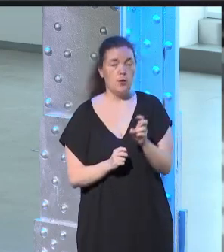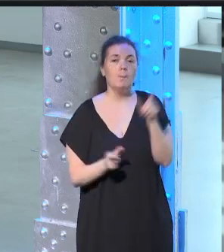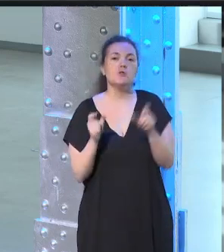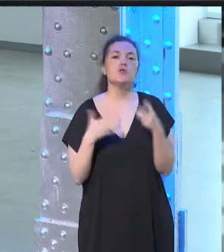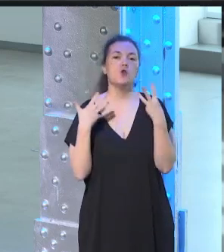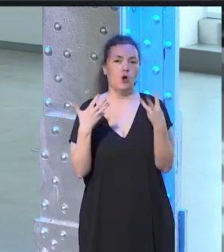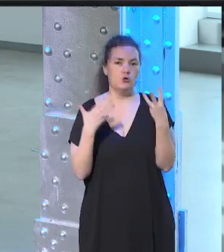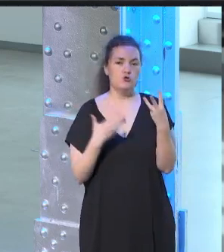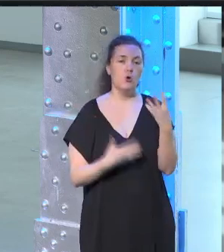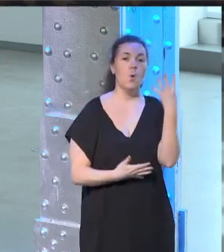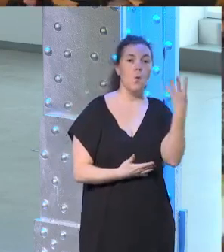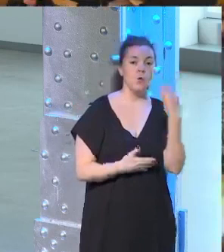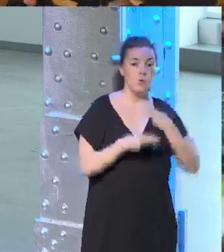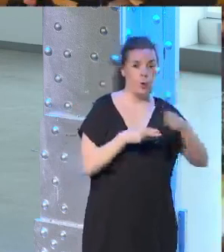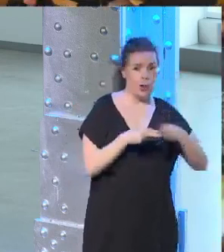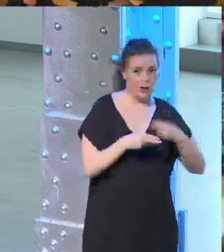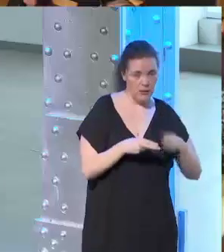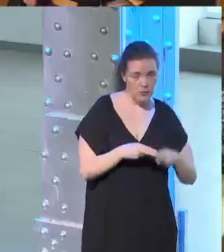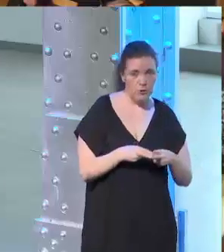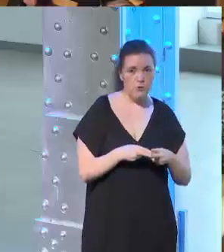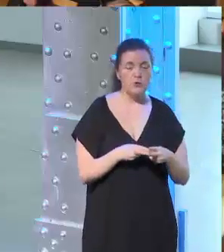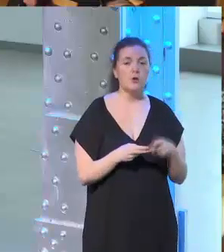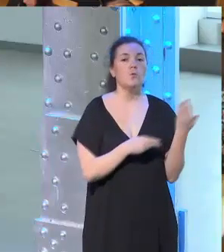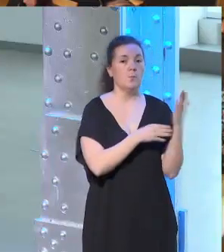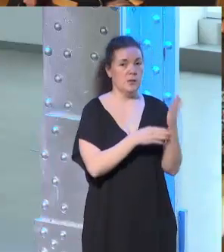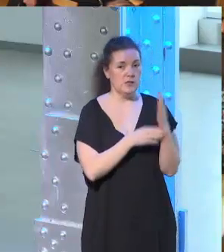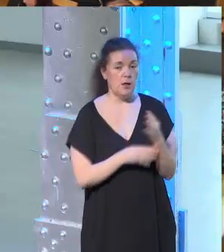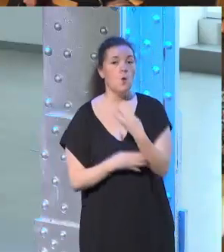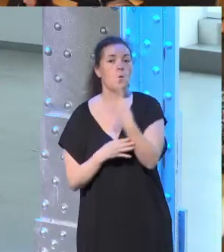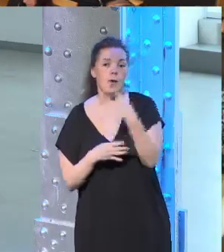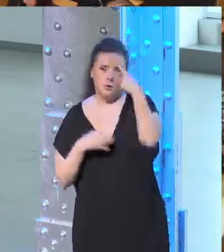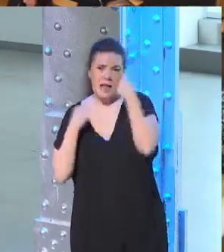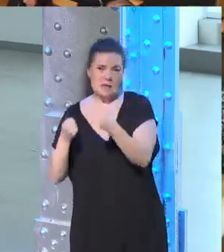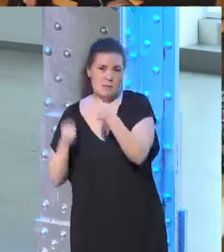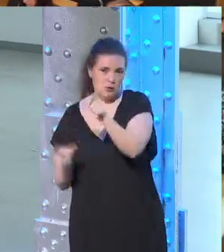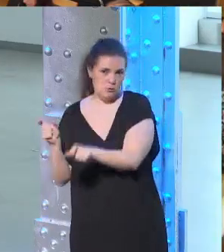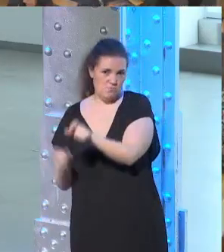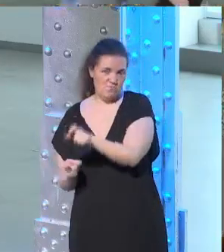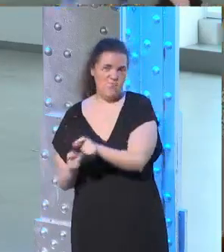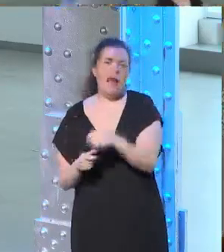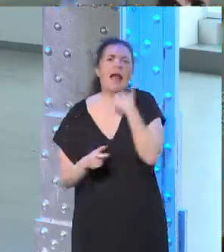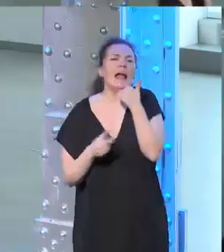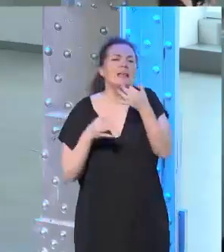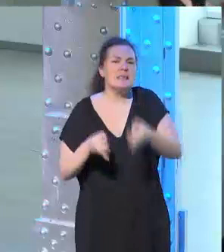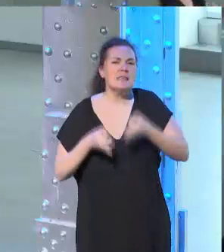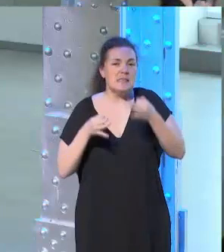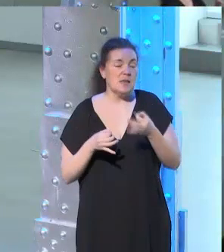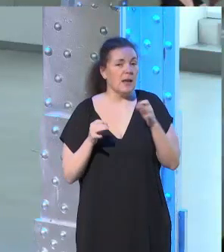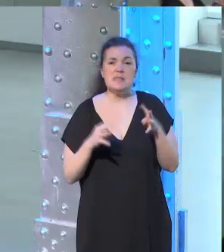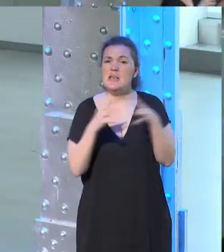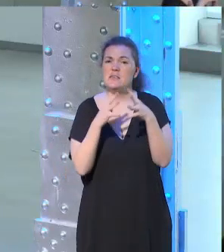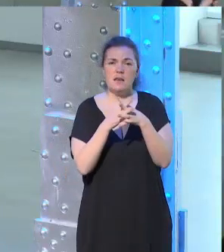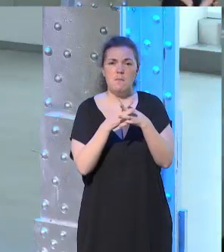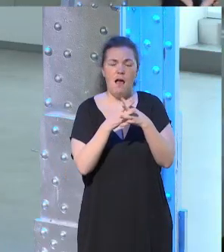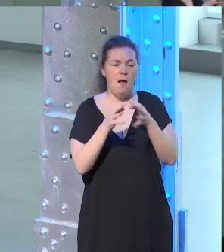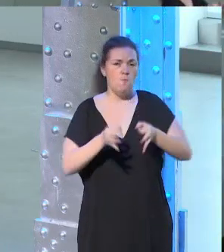8, 4 representantes políticos que iré presentando y 4 expertos. Siempre es, casi siempre, el esquema que